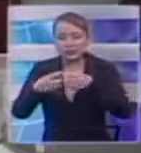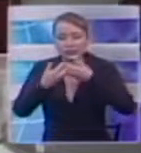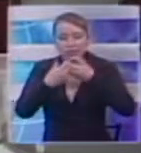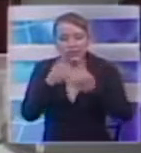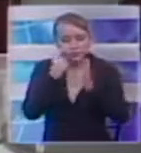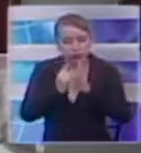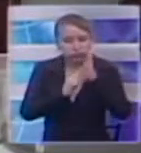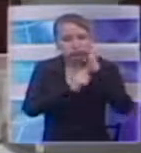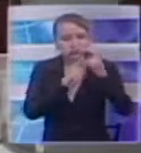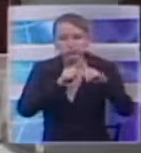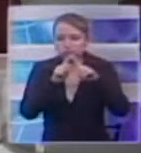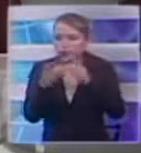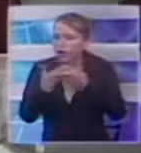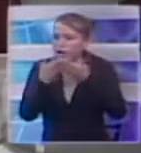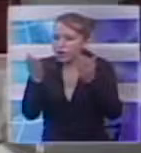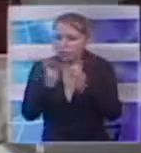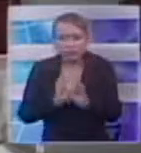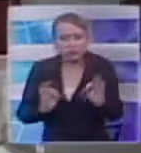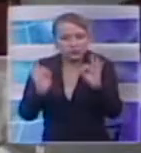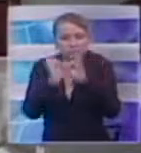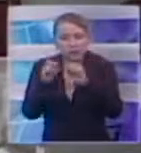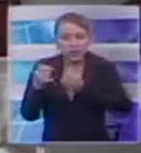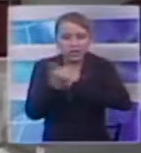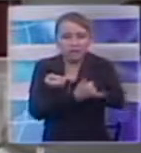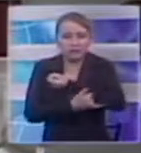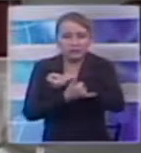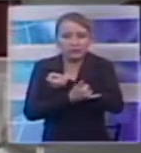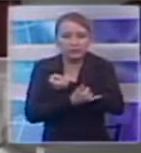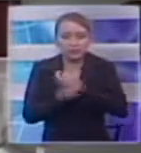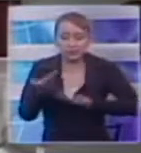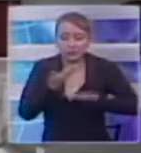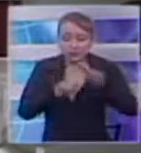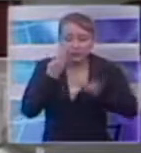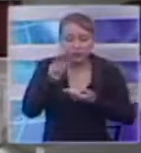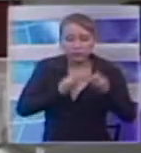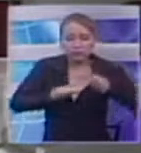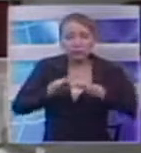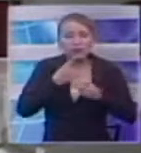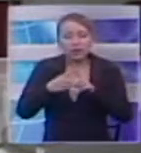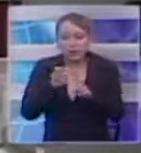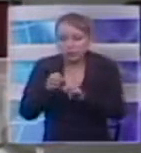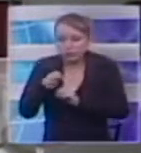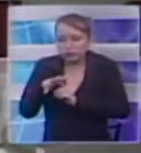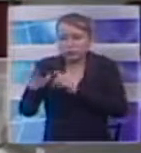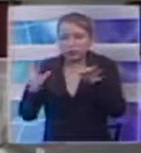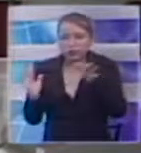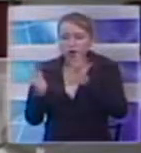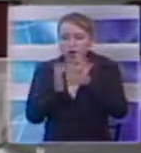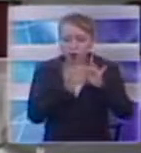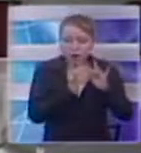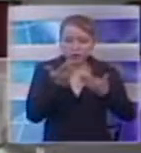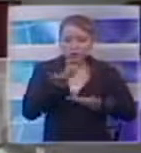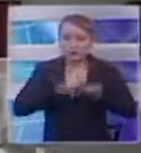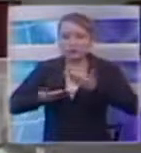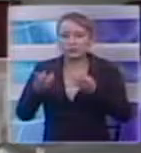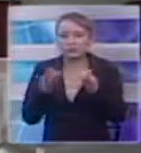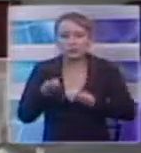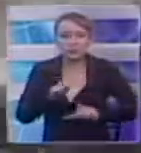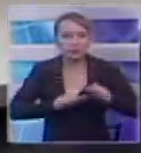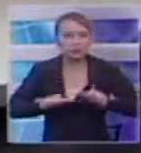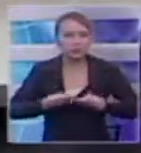los representantes de las cadenas más importantes del país. De esta manera podrán ampliar su red de contactos y también generar